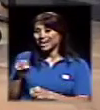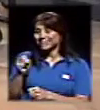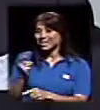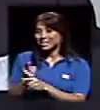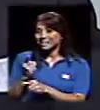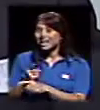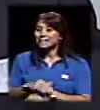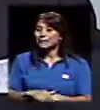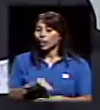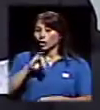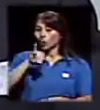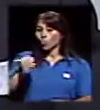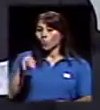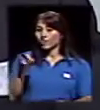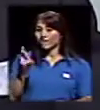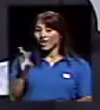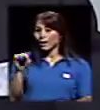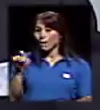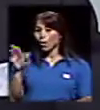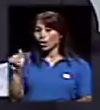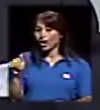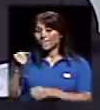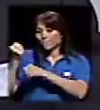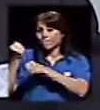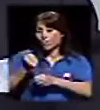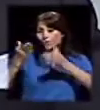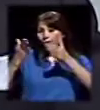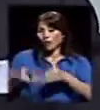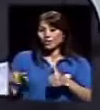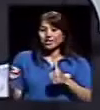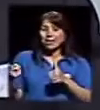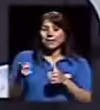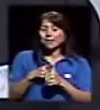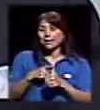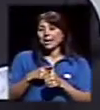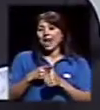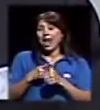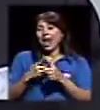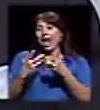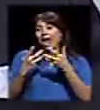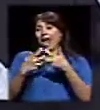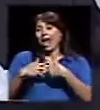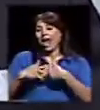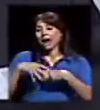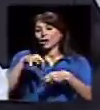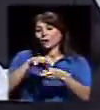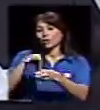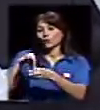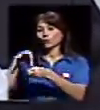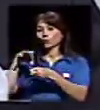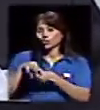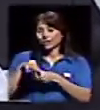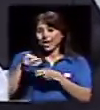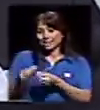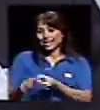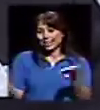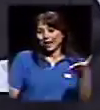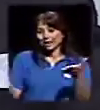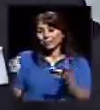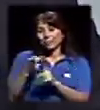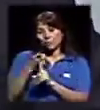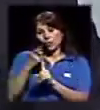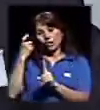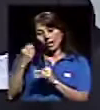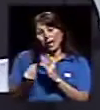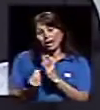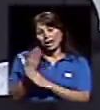Así es. Don Juan Rafael Mora, fundador de la primera, yo diría, gran agroindustria de este país, estatal, porque la crea desde el Estado,